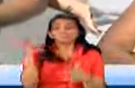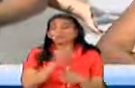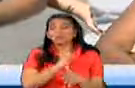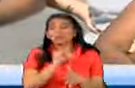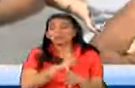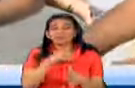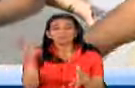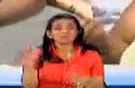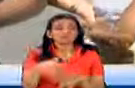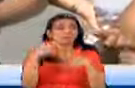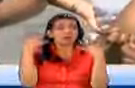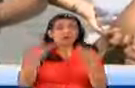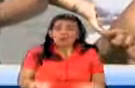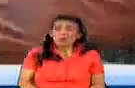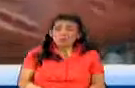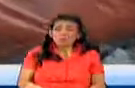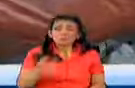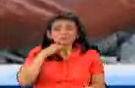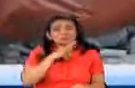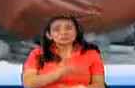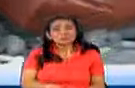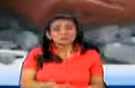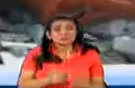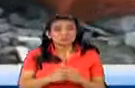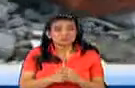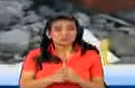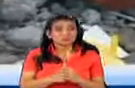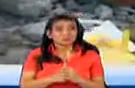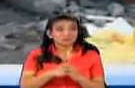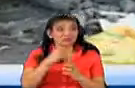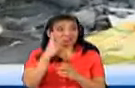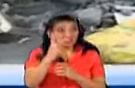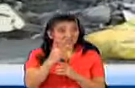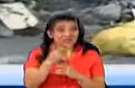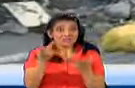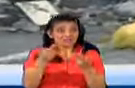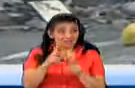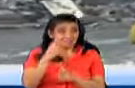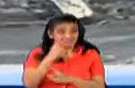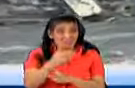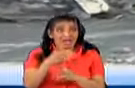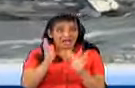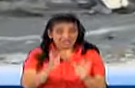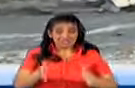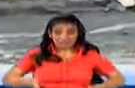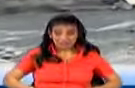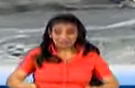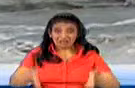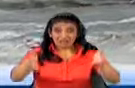polvo, mucha tierra, mucha suciedad. Visto que la calle se encuentra en este modo,